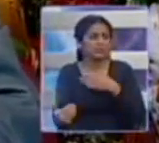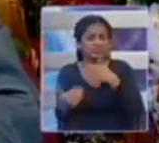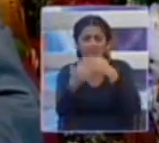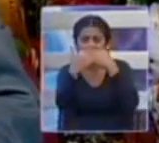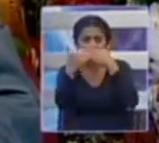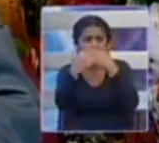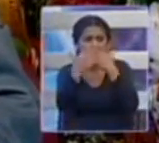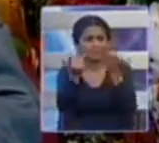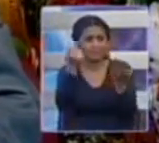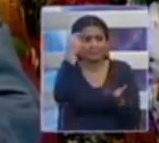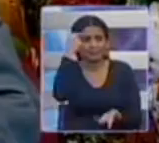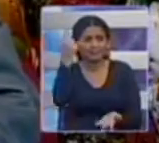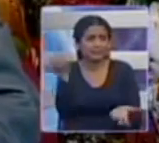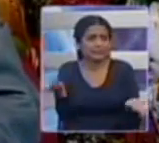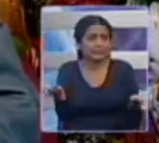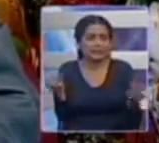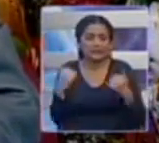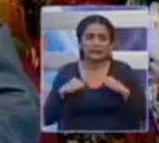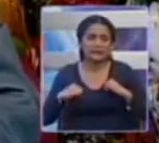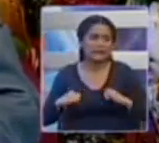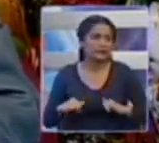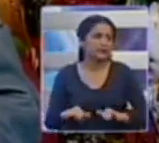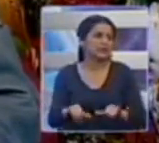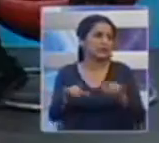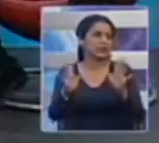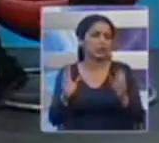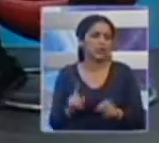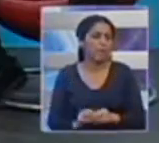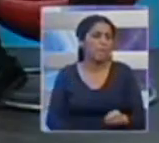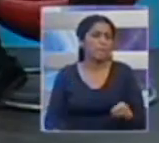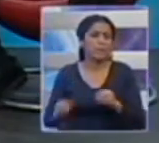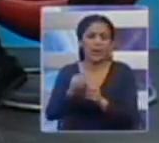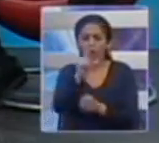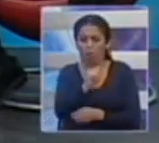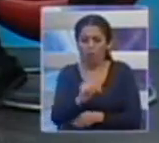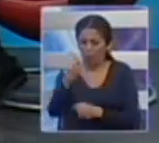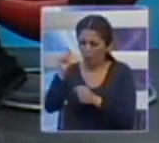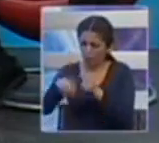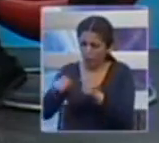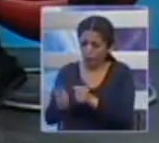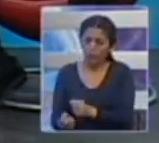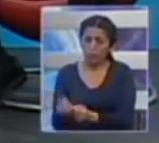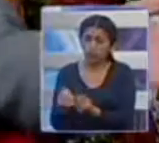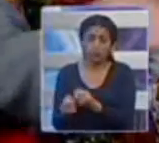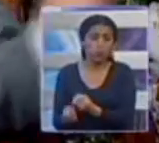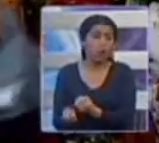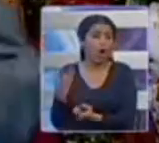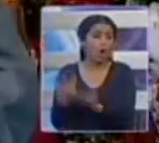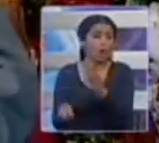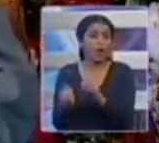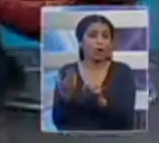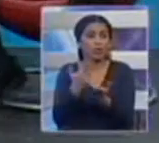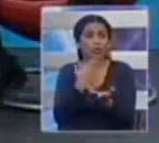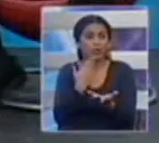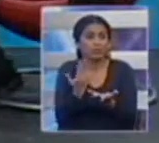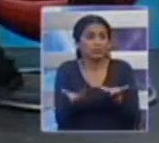fuegos pirotécnicos, estos petardos, estas camaretas, sea el menor posible? Porque tampoco, no sé cómo prohibir,